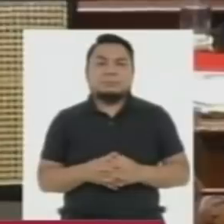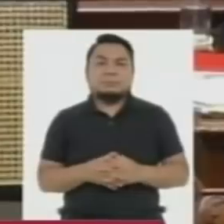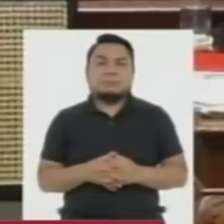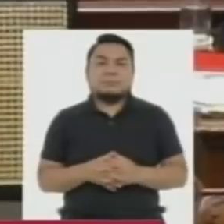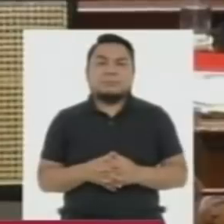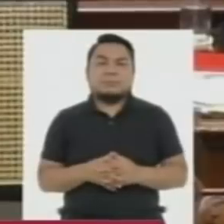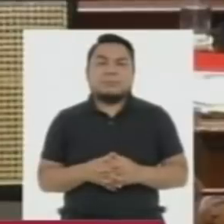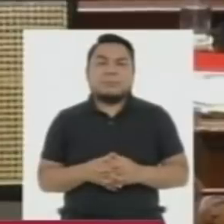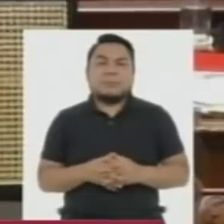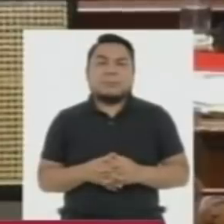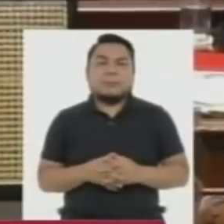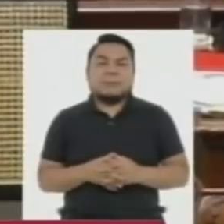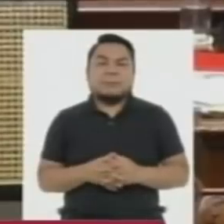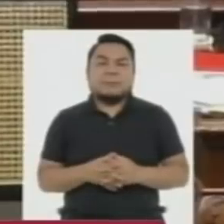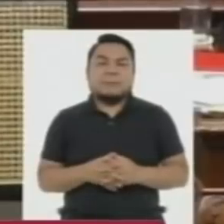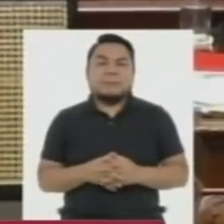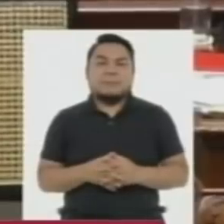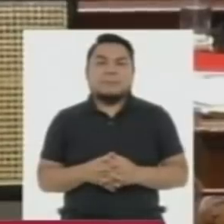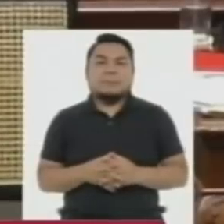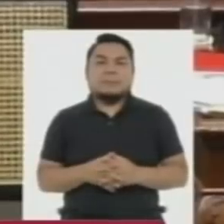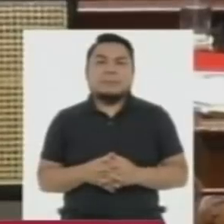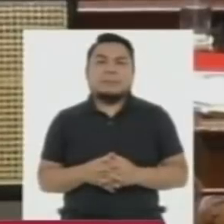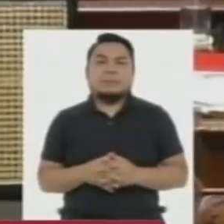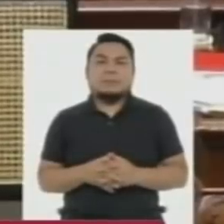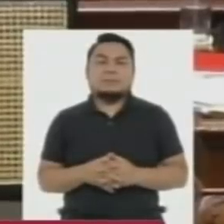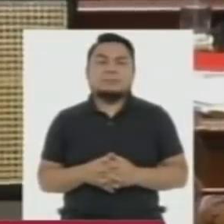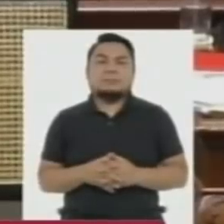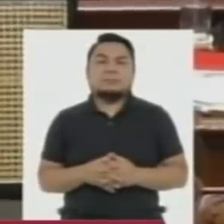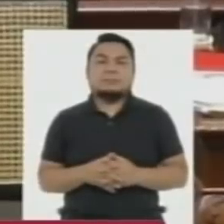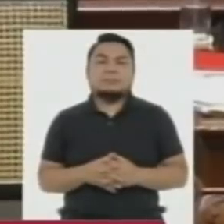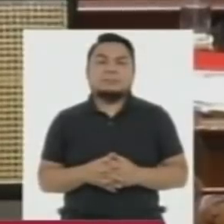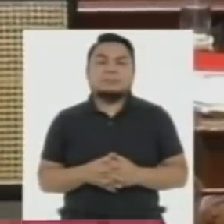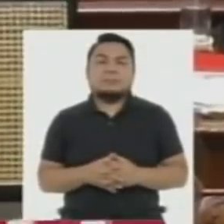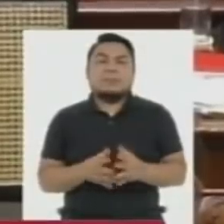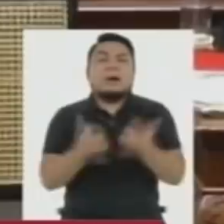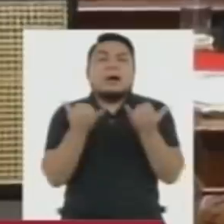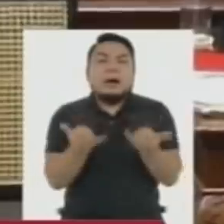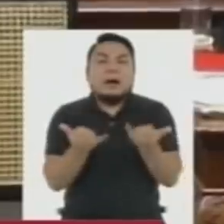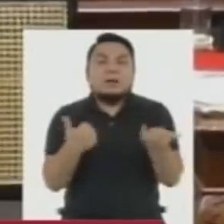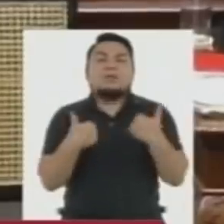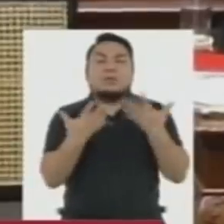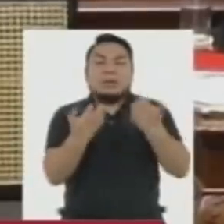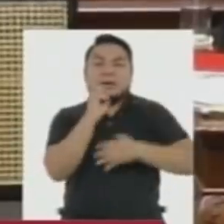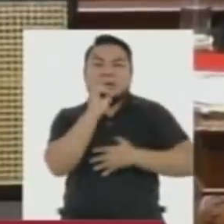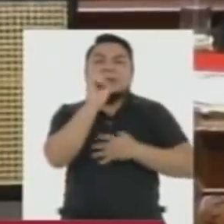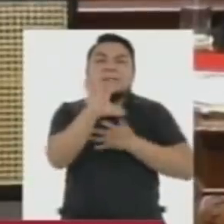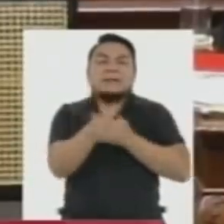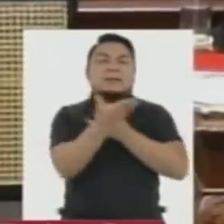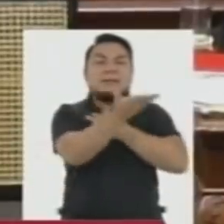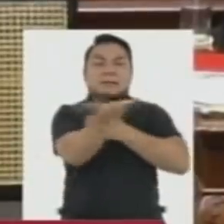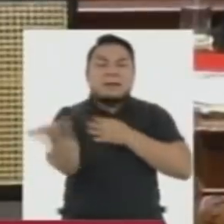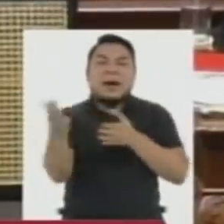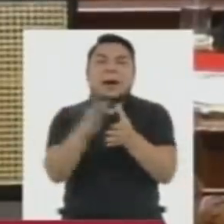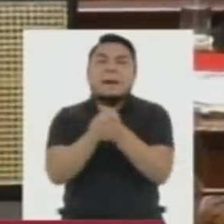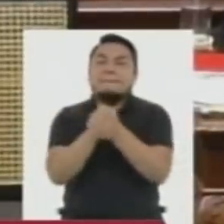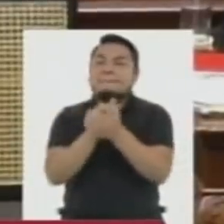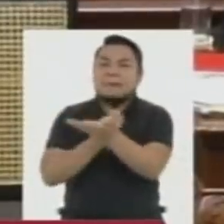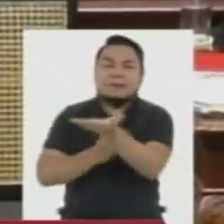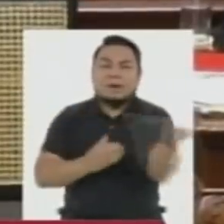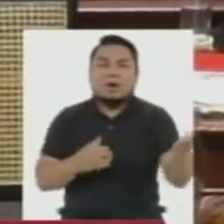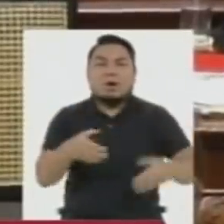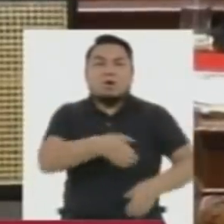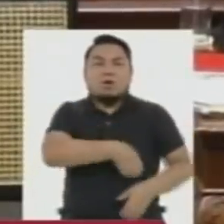los miembros del tribunal constitucional como estaba programado de hace más de una semana recordemos que el parlamento peruano tiene mayoría